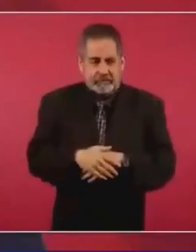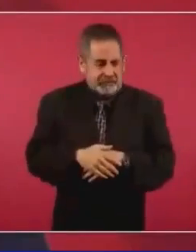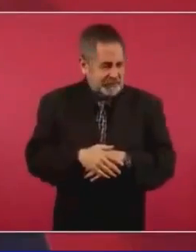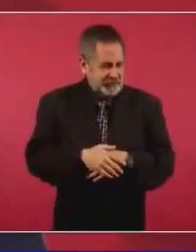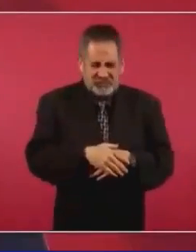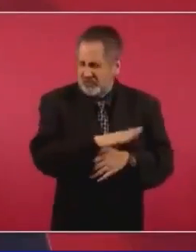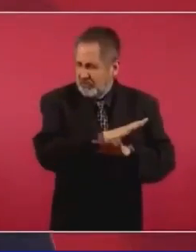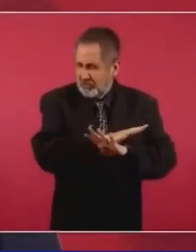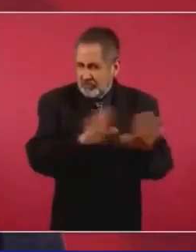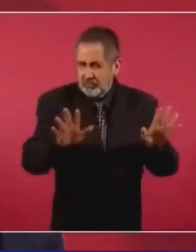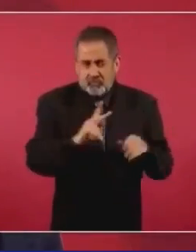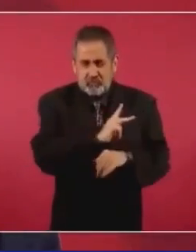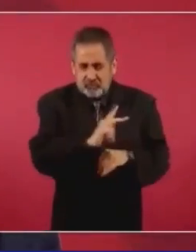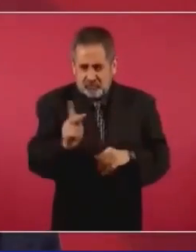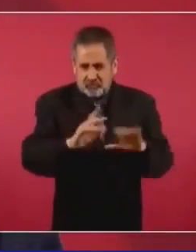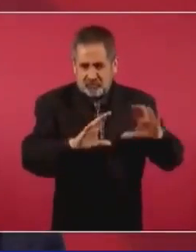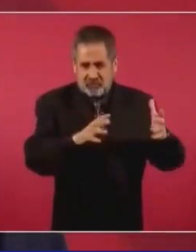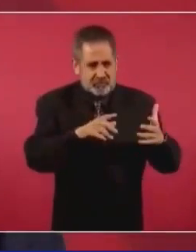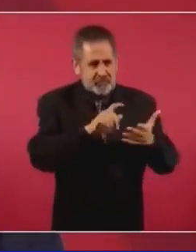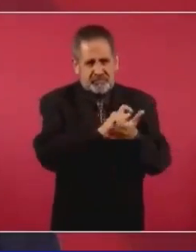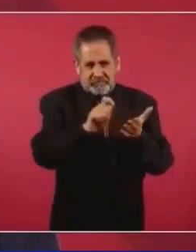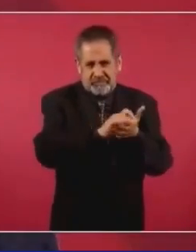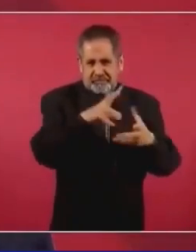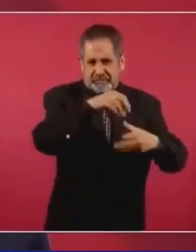Todos completamente